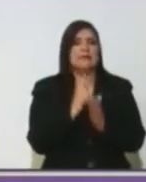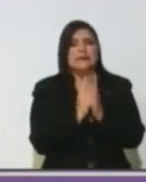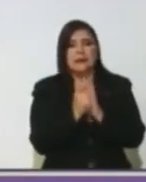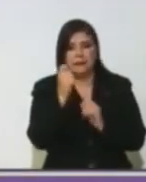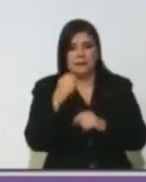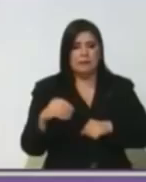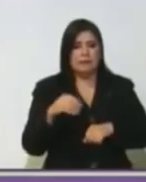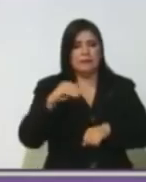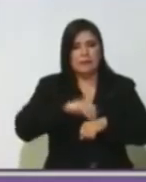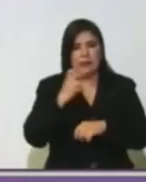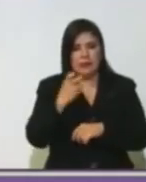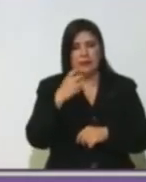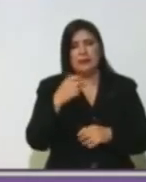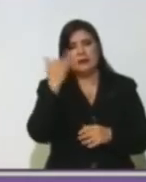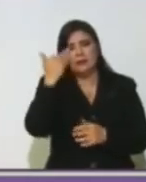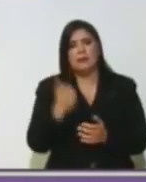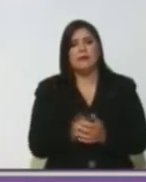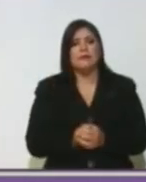abonado